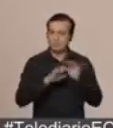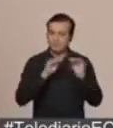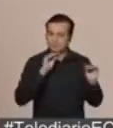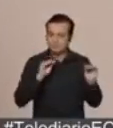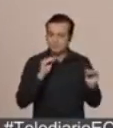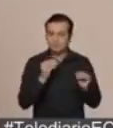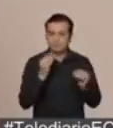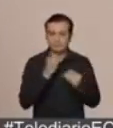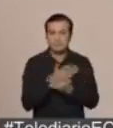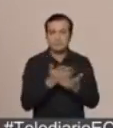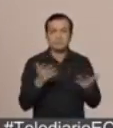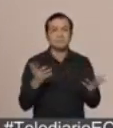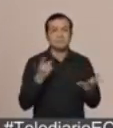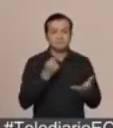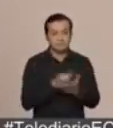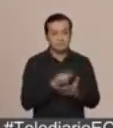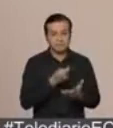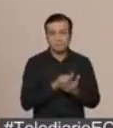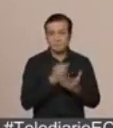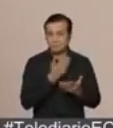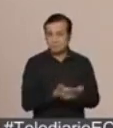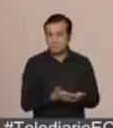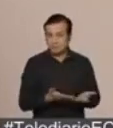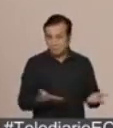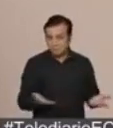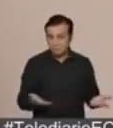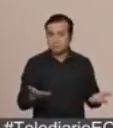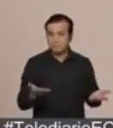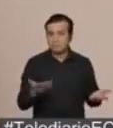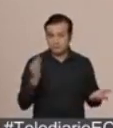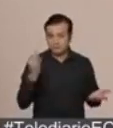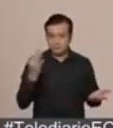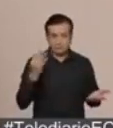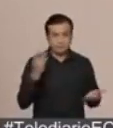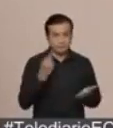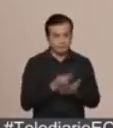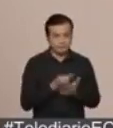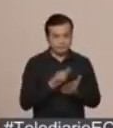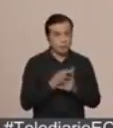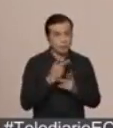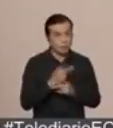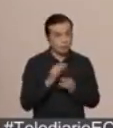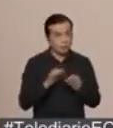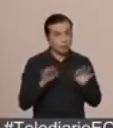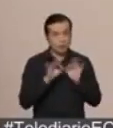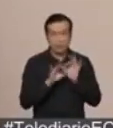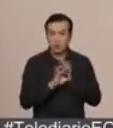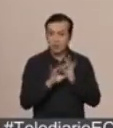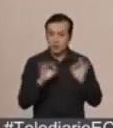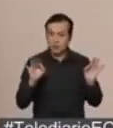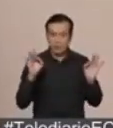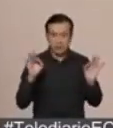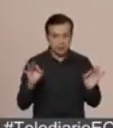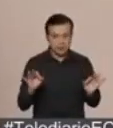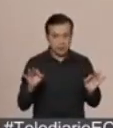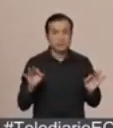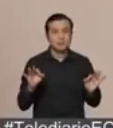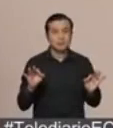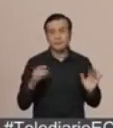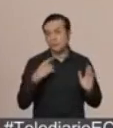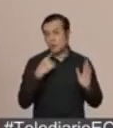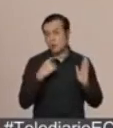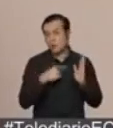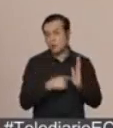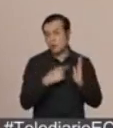seguridad de que hay cómo consumir alimentos con el debido cuidado del caso, la limpieza que siempre hay que tener, pero en el caso de